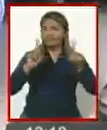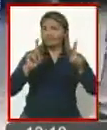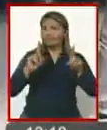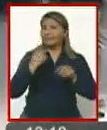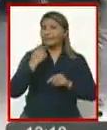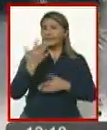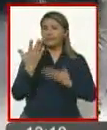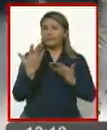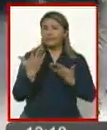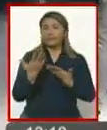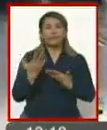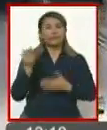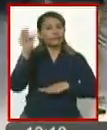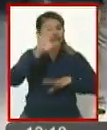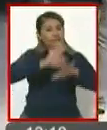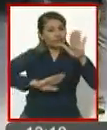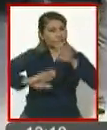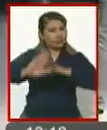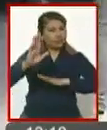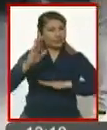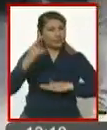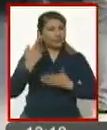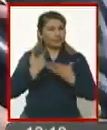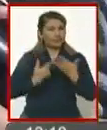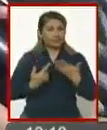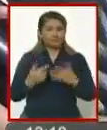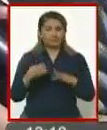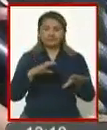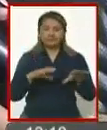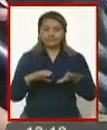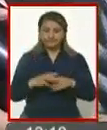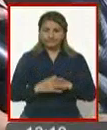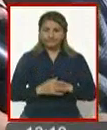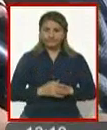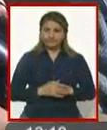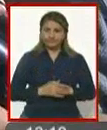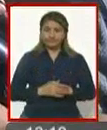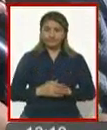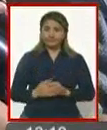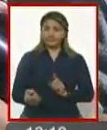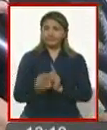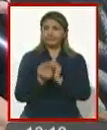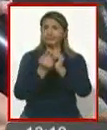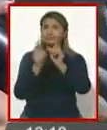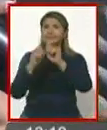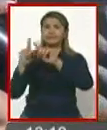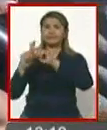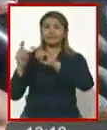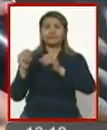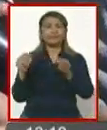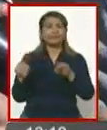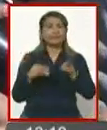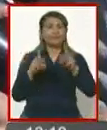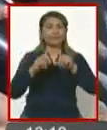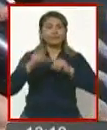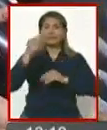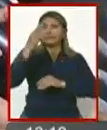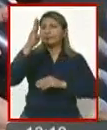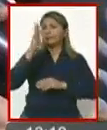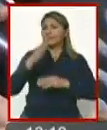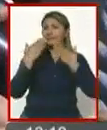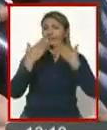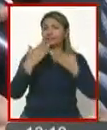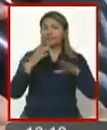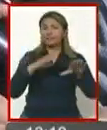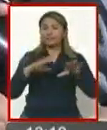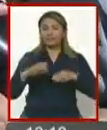sin embargo es una situación que nos preocupa, los hechos se están presentando de diferentes maneras, pero gracias a Dios a todos